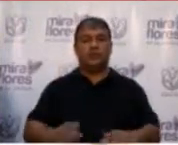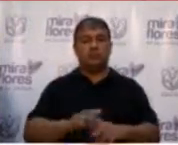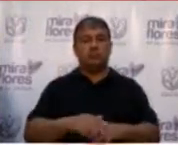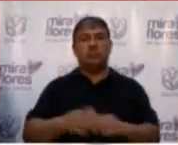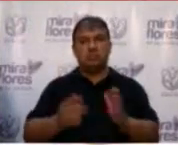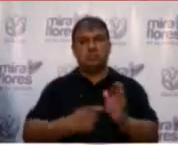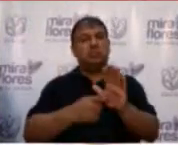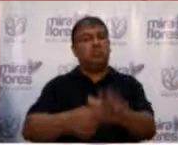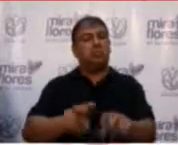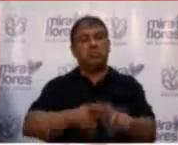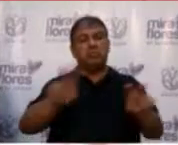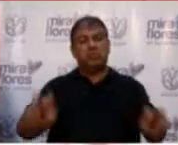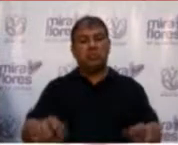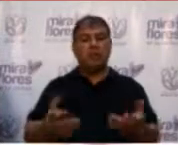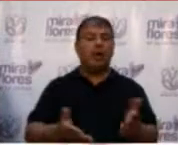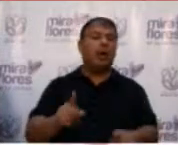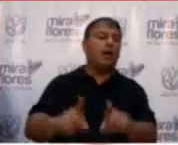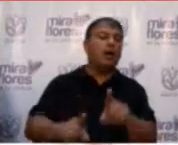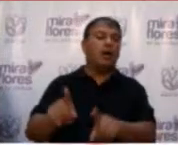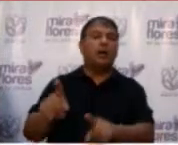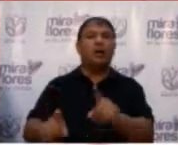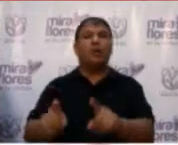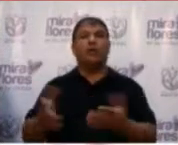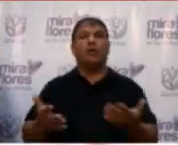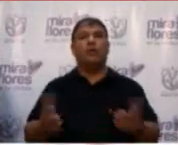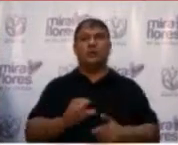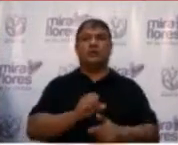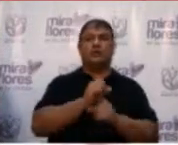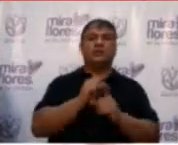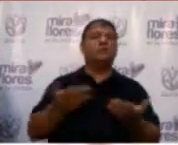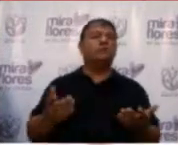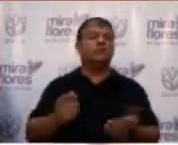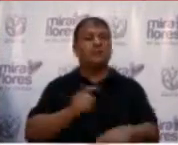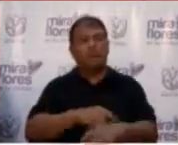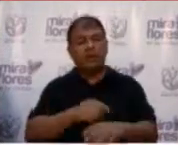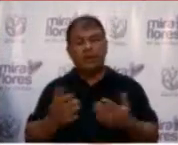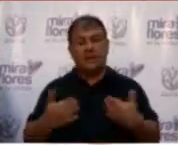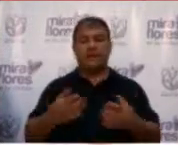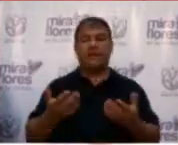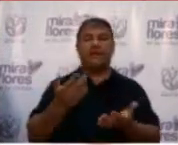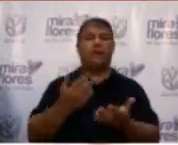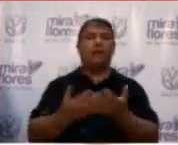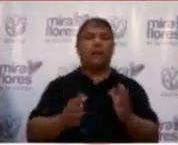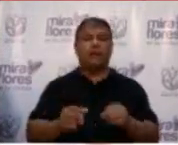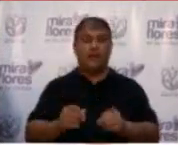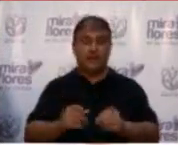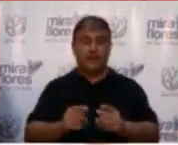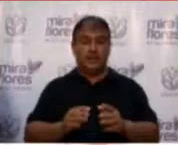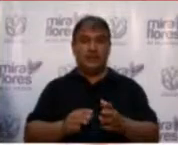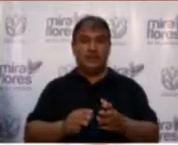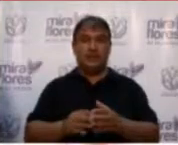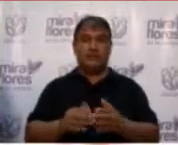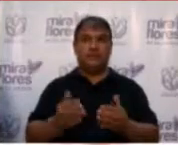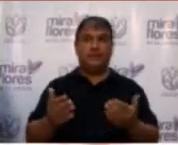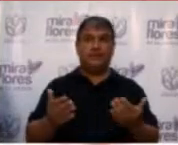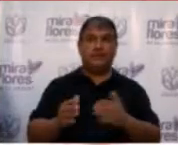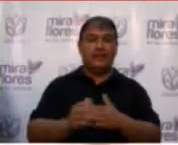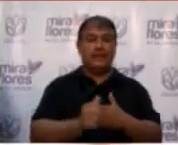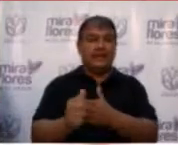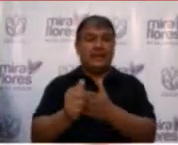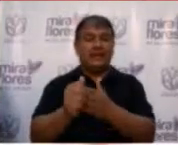mesa algunas situaciones que tienen que ver con las megatendencias que se están dando hoy en